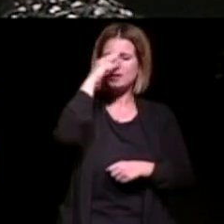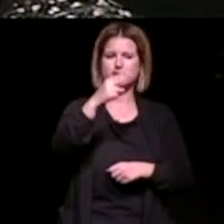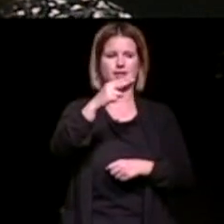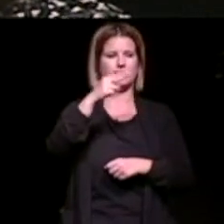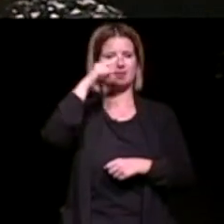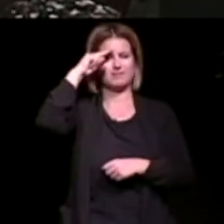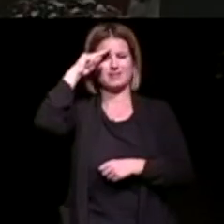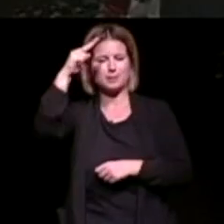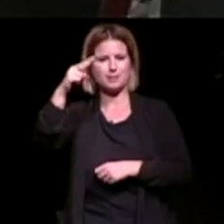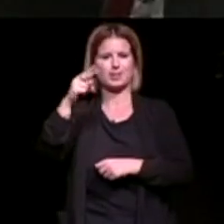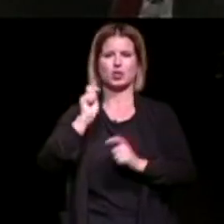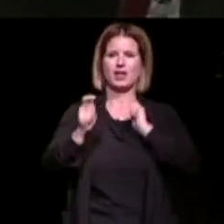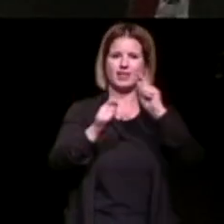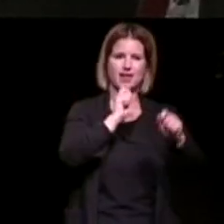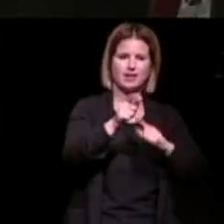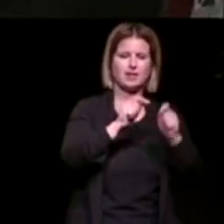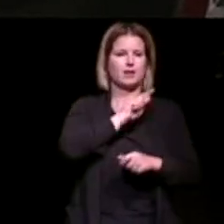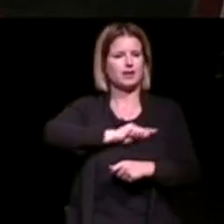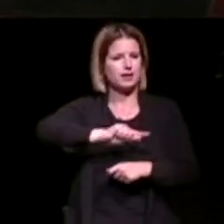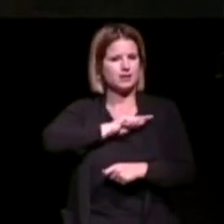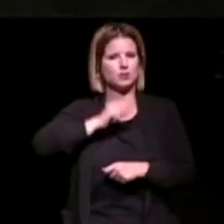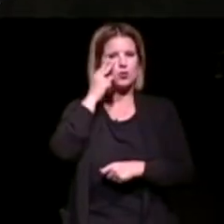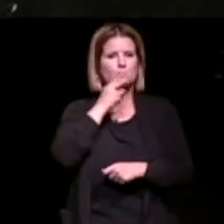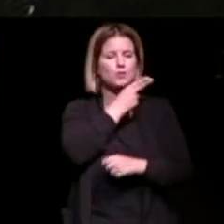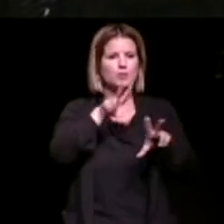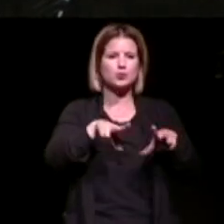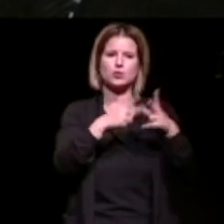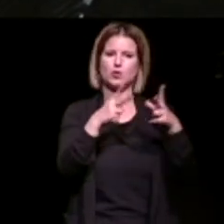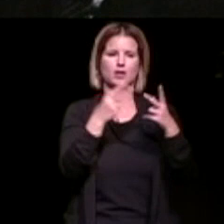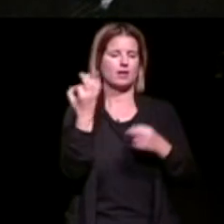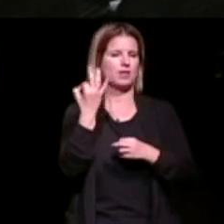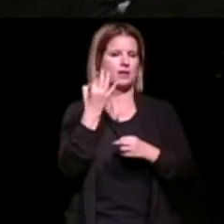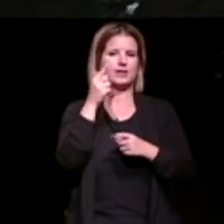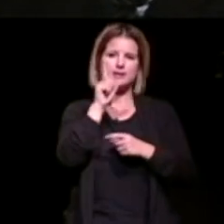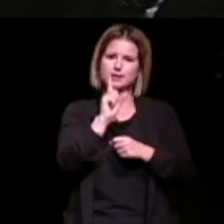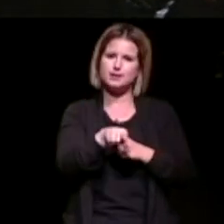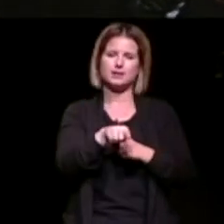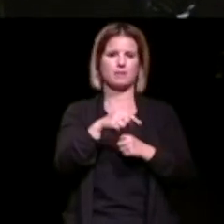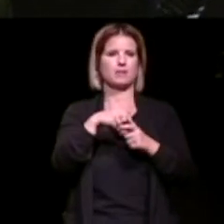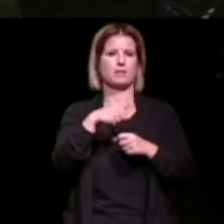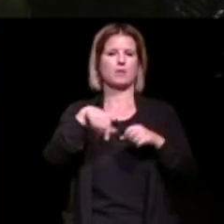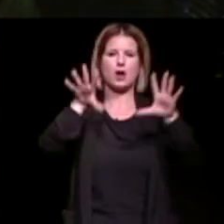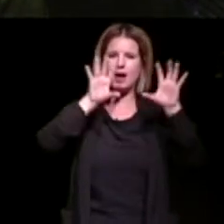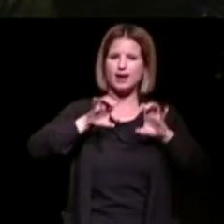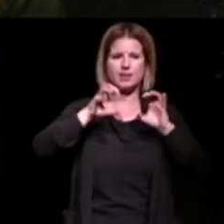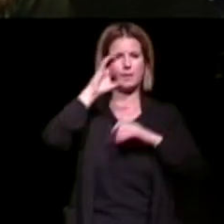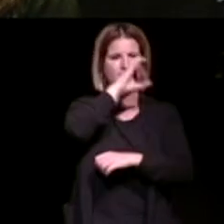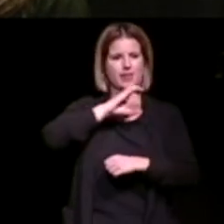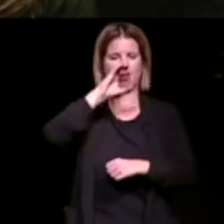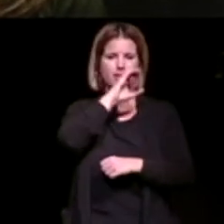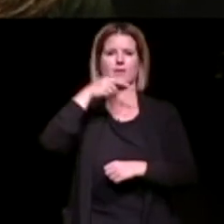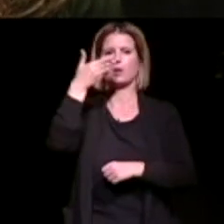la generosidad la ética el compromiso social y la integridad académica y científica